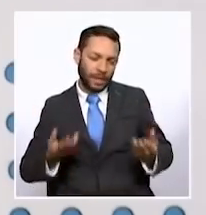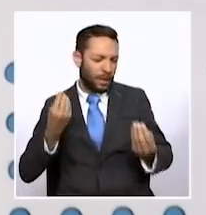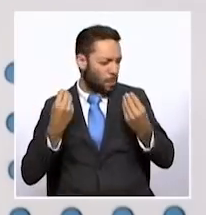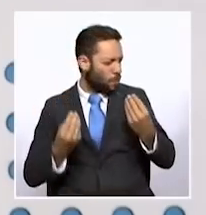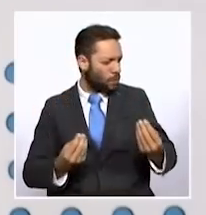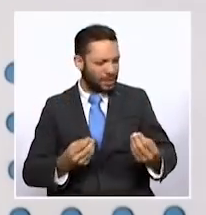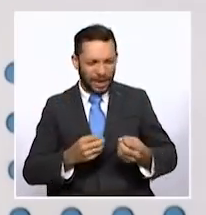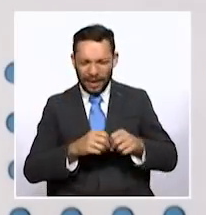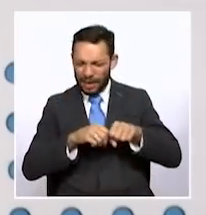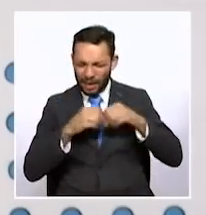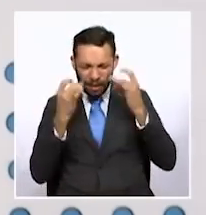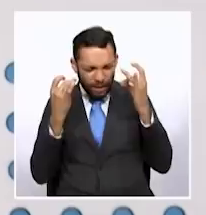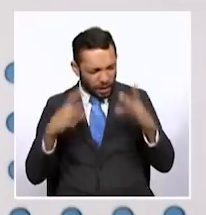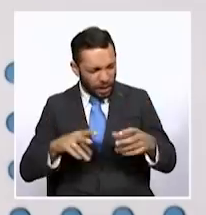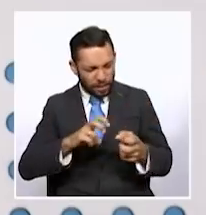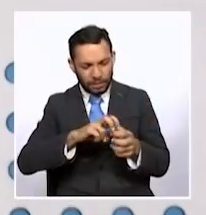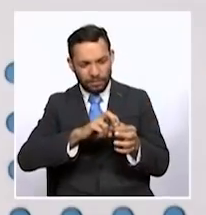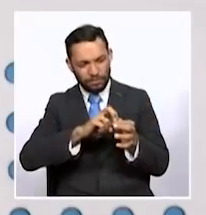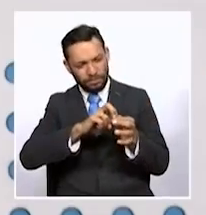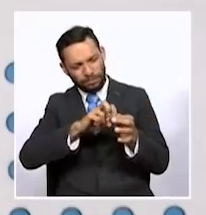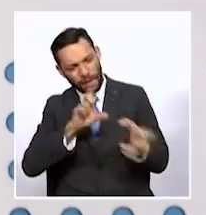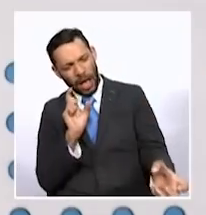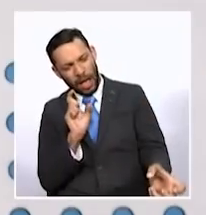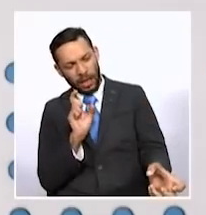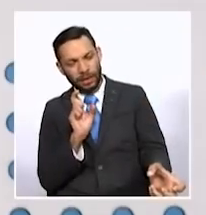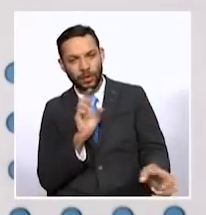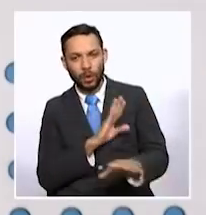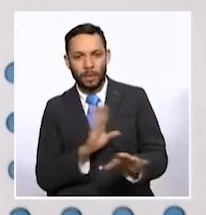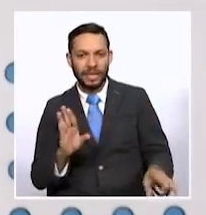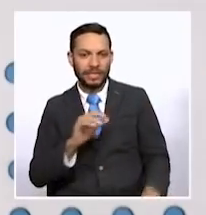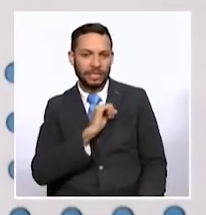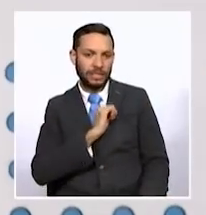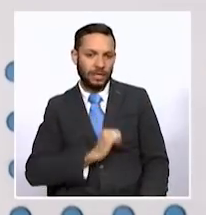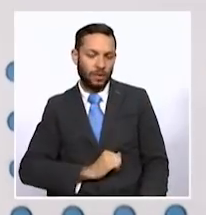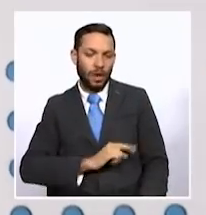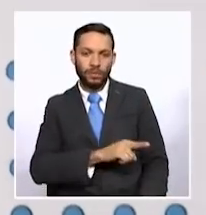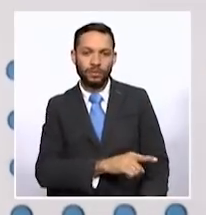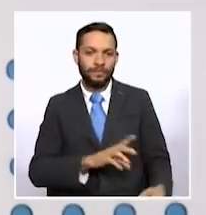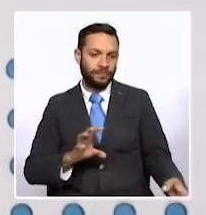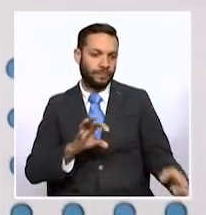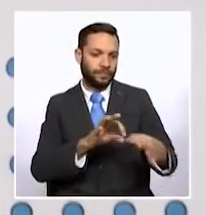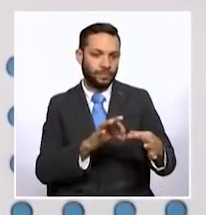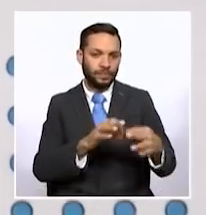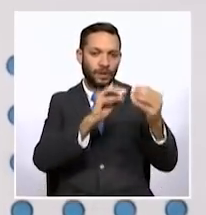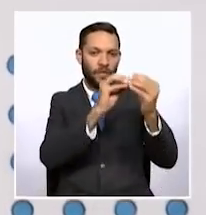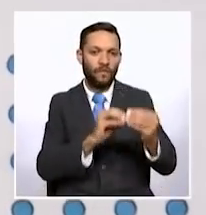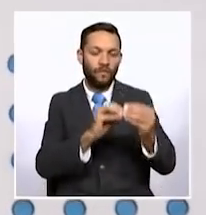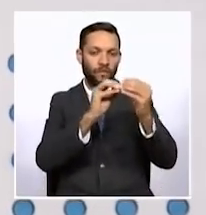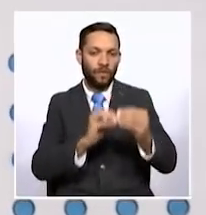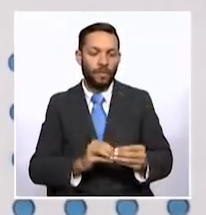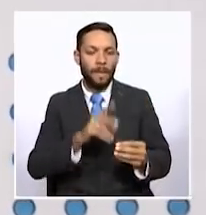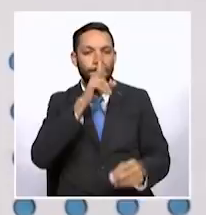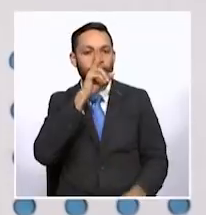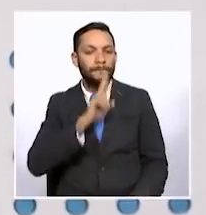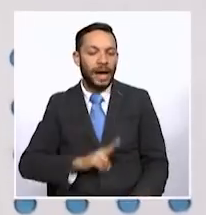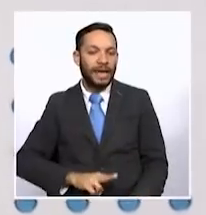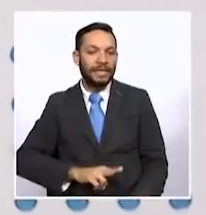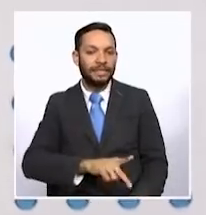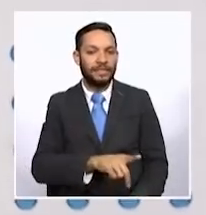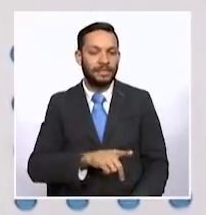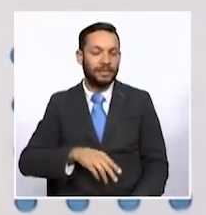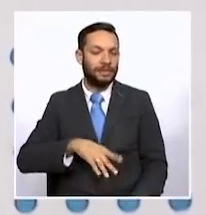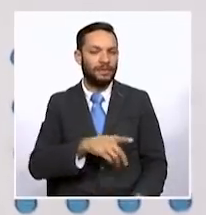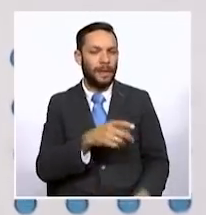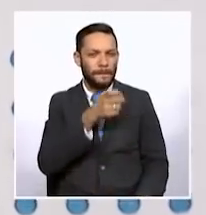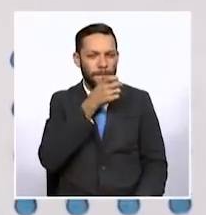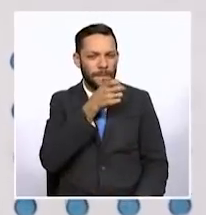como dice la paciente, solamente la cirugía, porque esto es mecánico, es como si tuviera un cuerpo libre o una piedra en el zapato que le va a generar dolor todo el